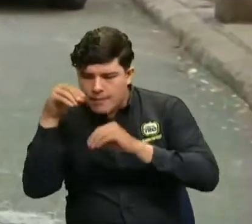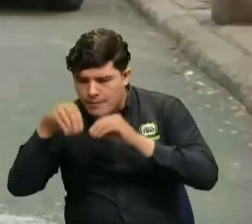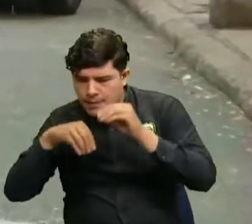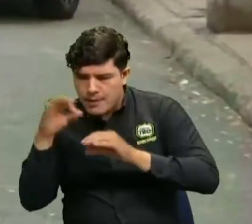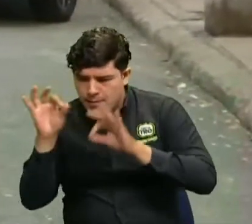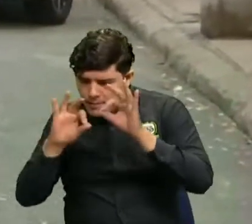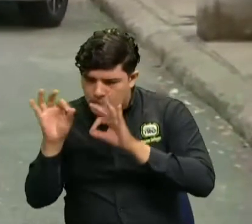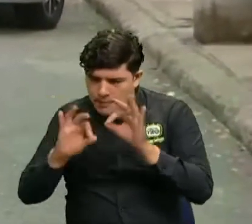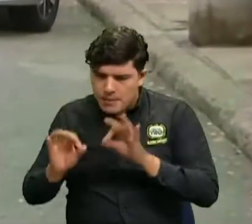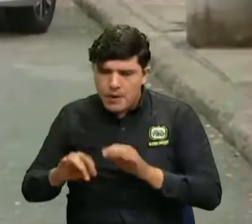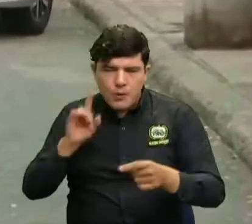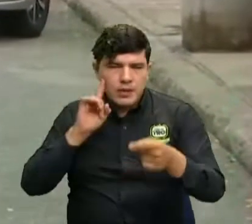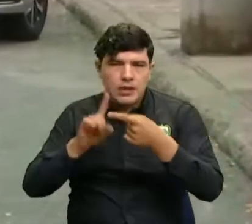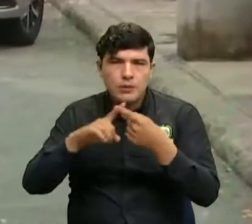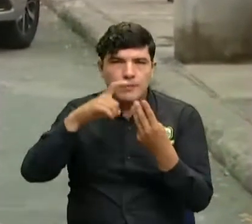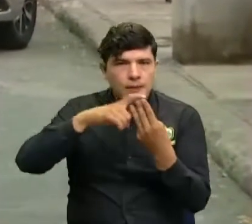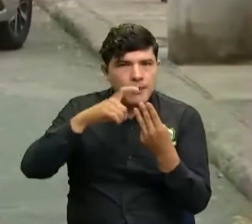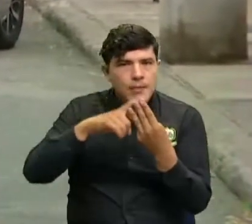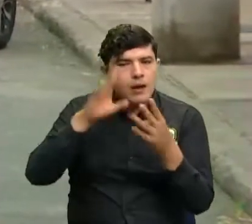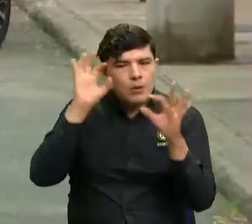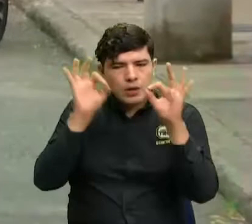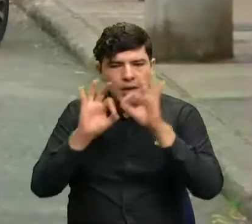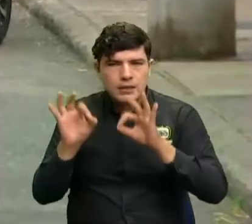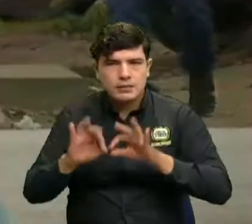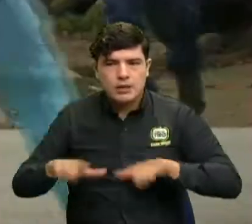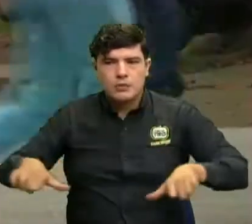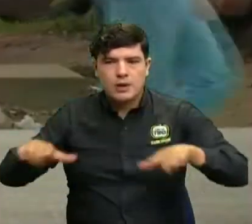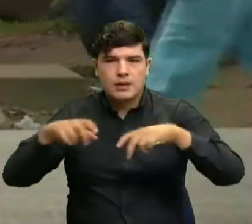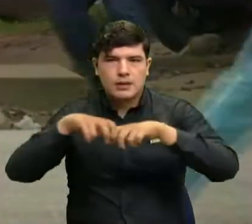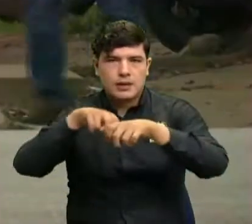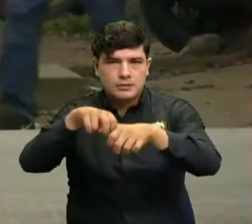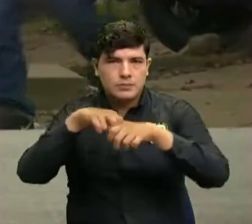de igual forma darle un orden al espacio público.